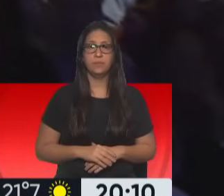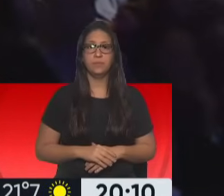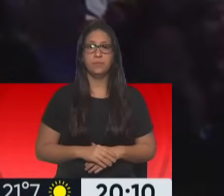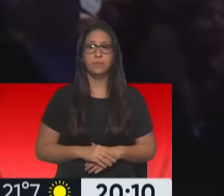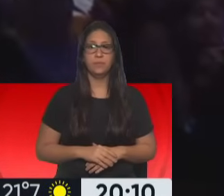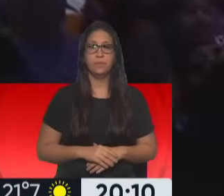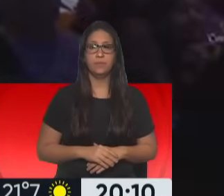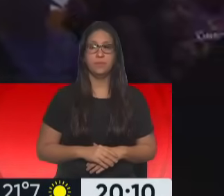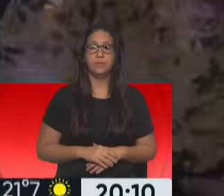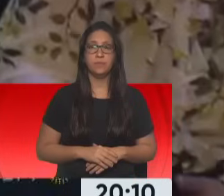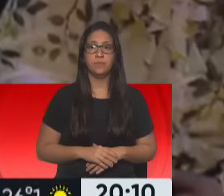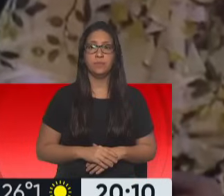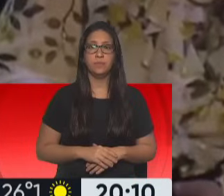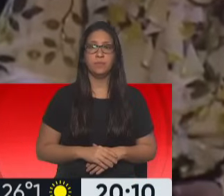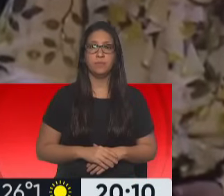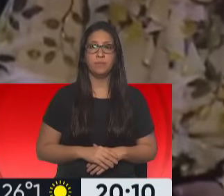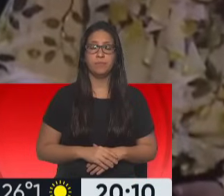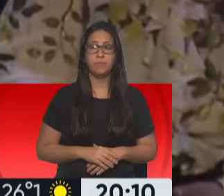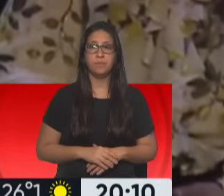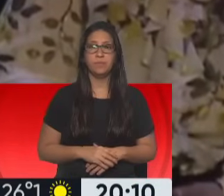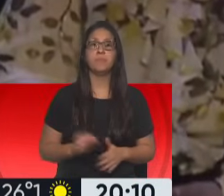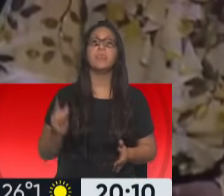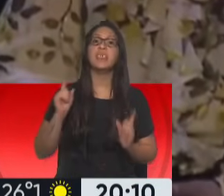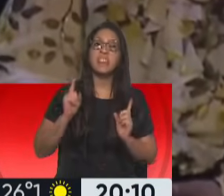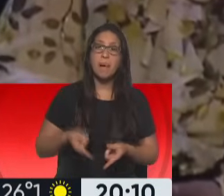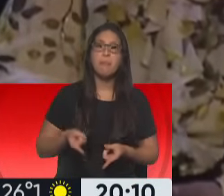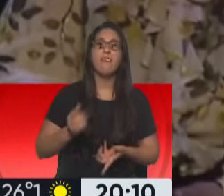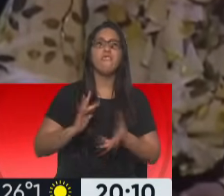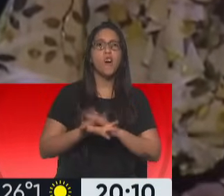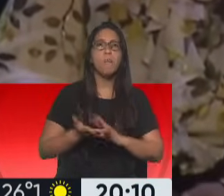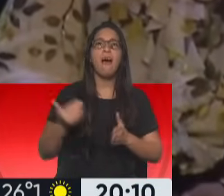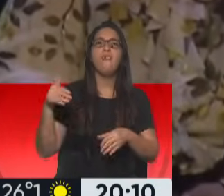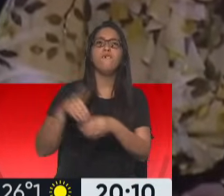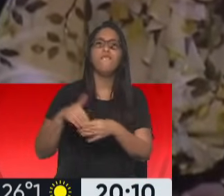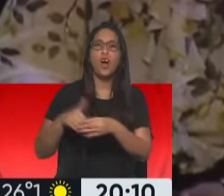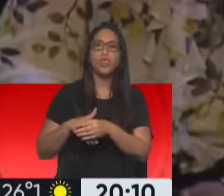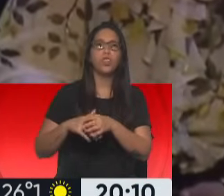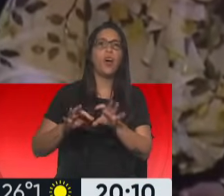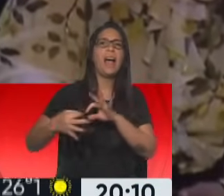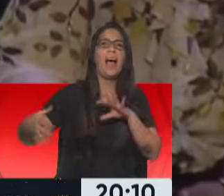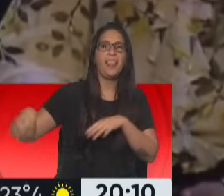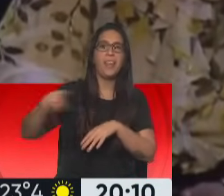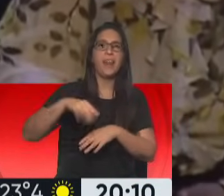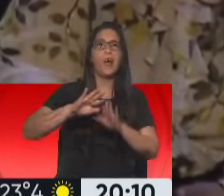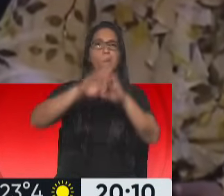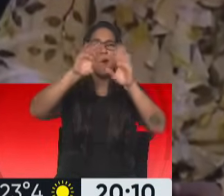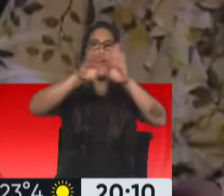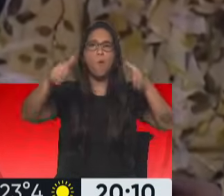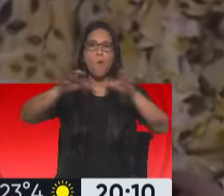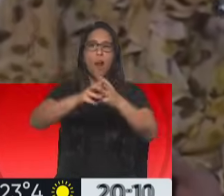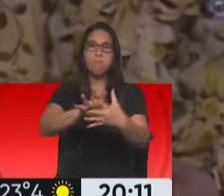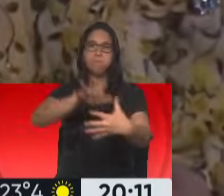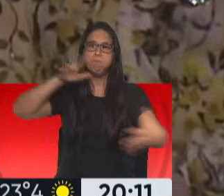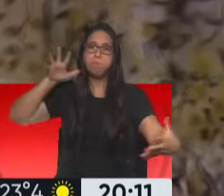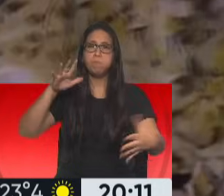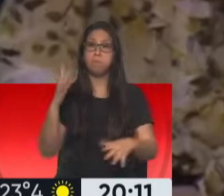No solo eso, van a usar voto cadena, van a usar la urna embarazada, los